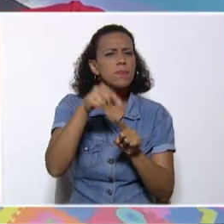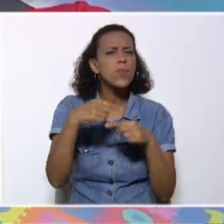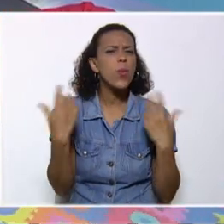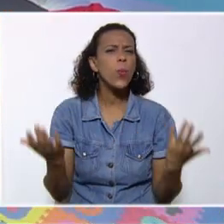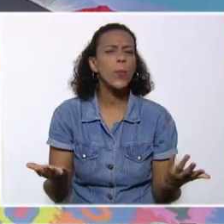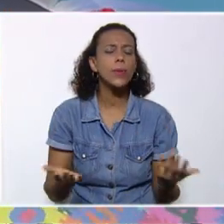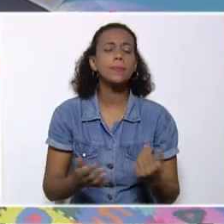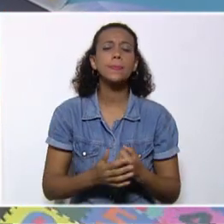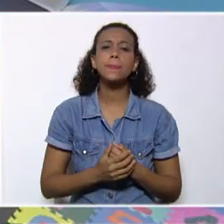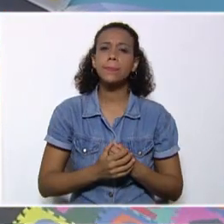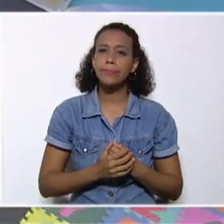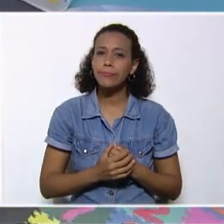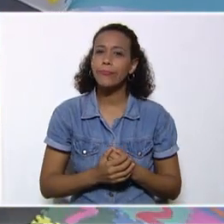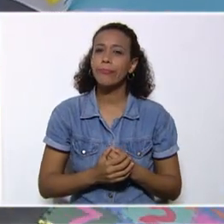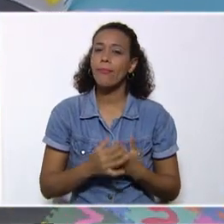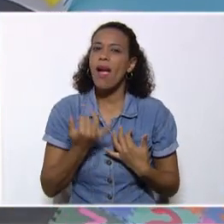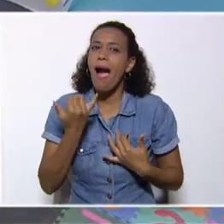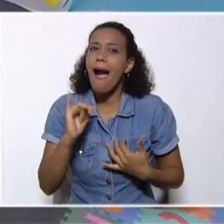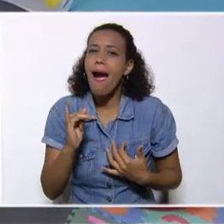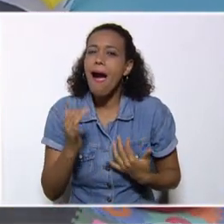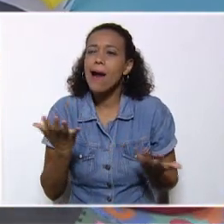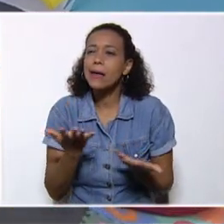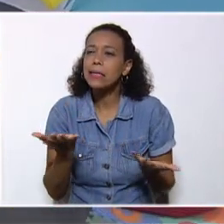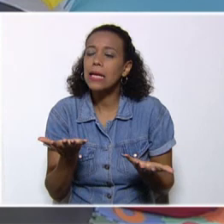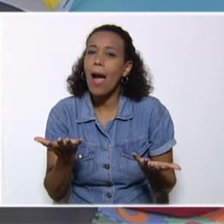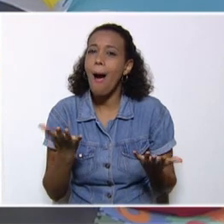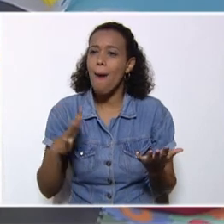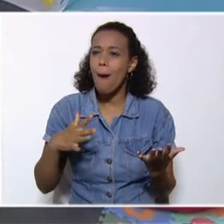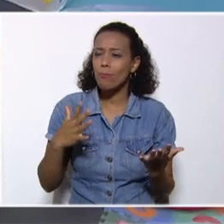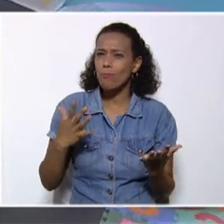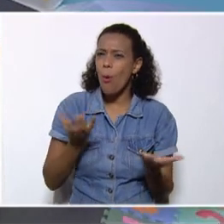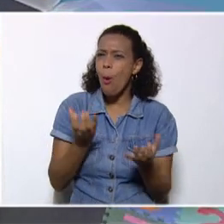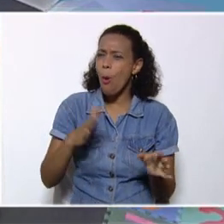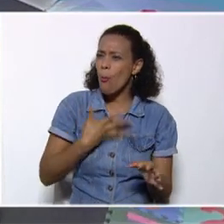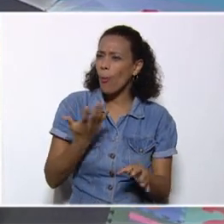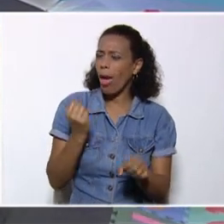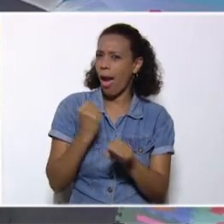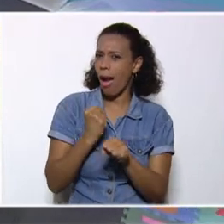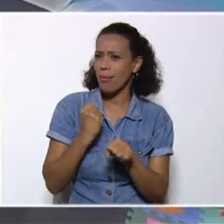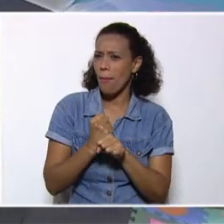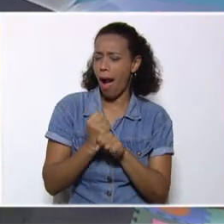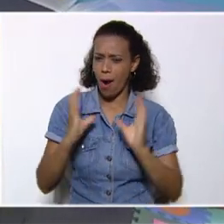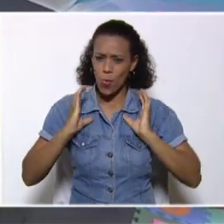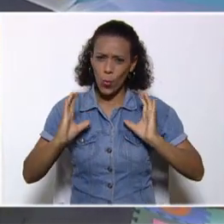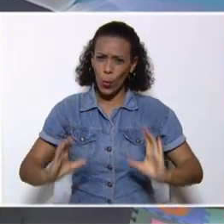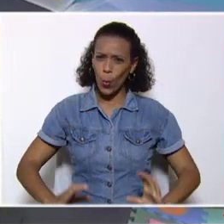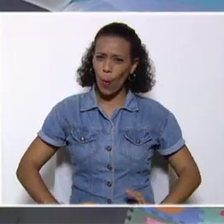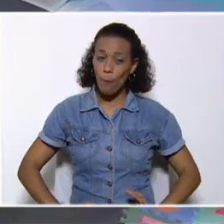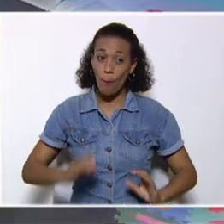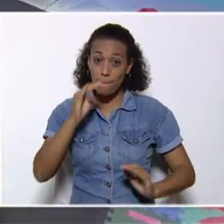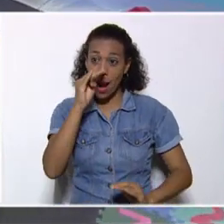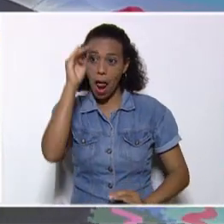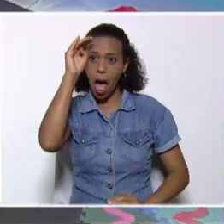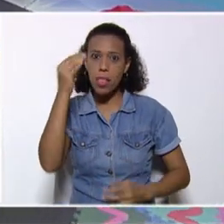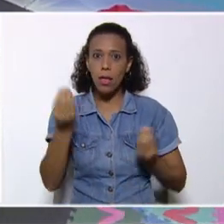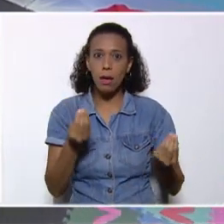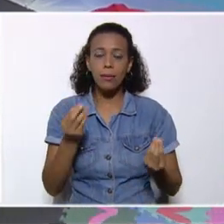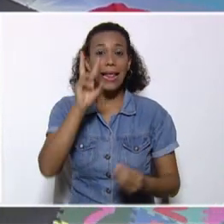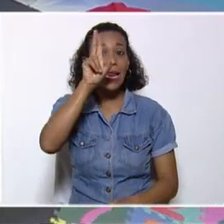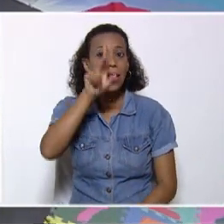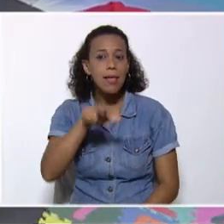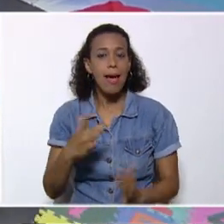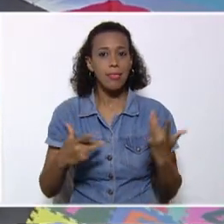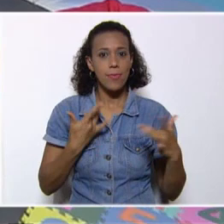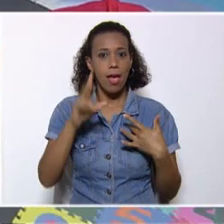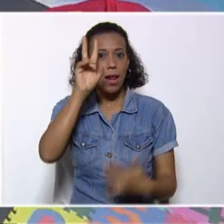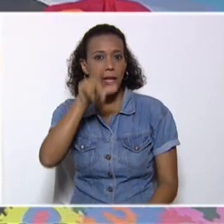y nuestros niños qué podemos hacer con el cuerpo, esas actividades de la rutina